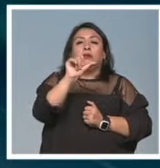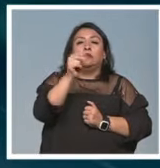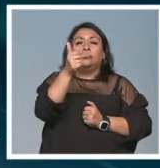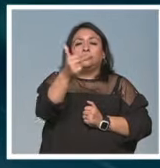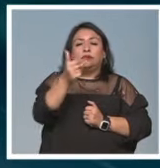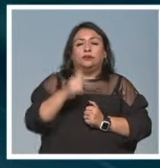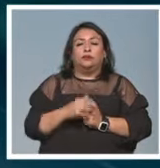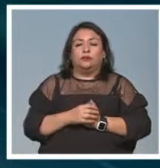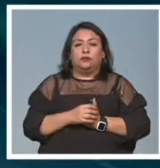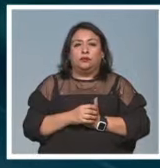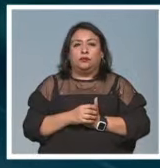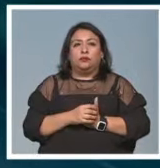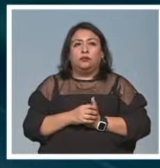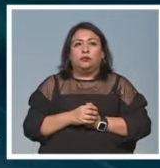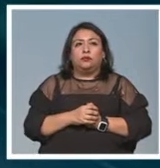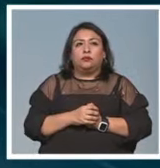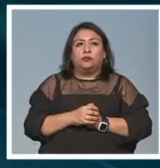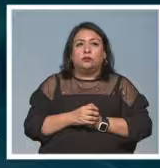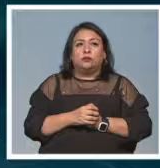Hernández.